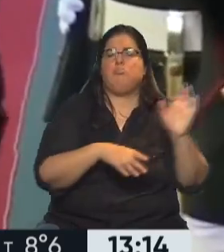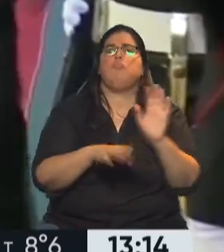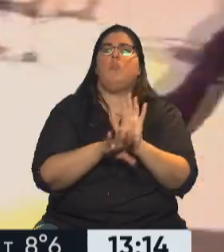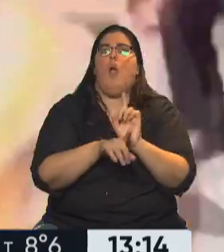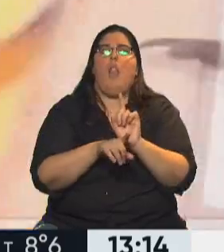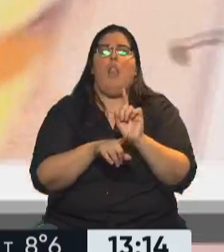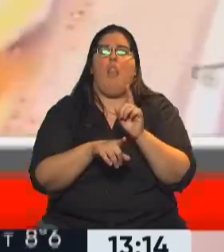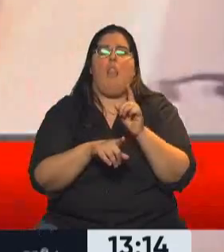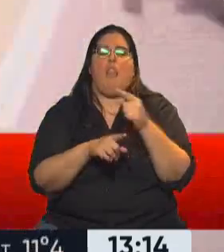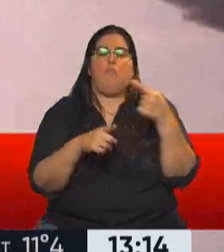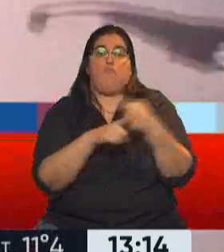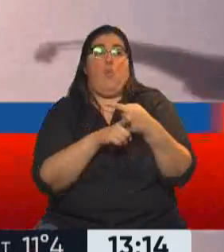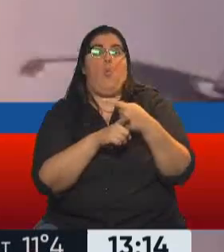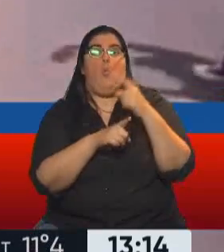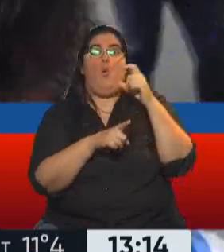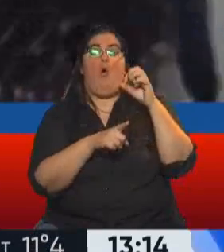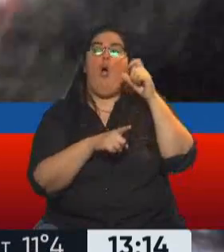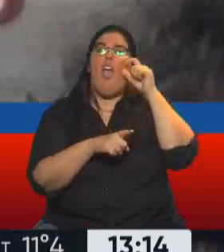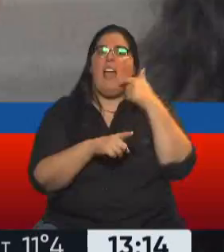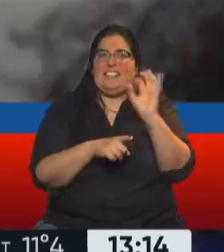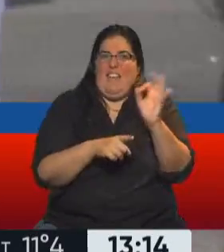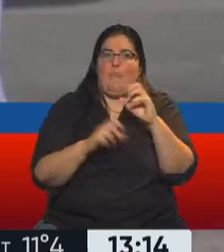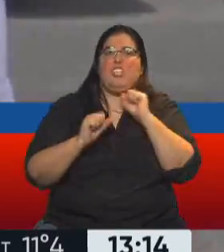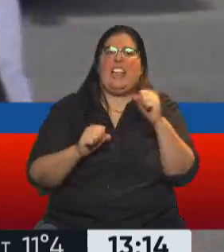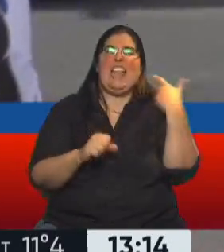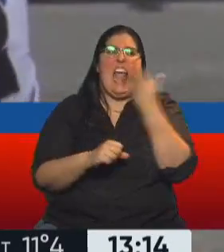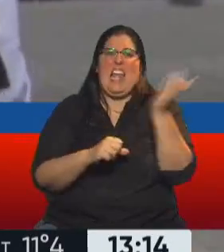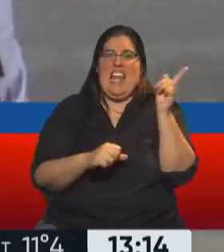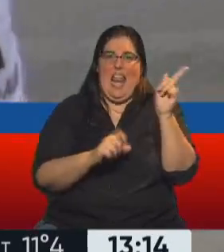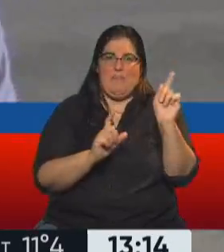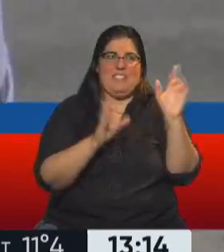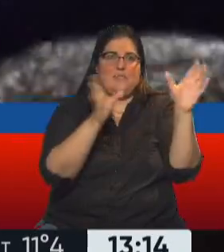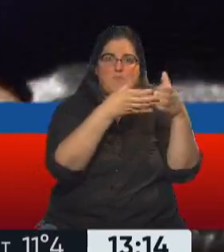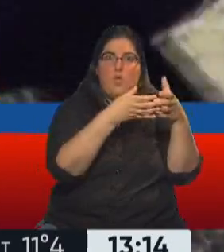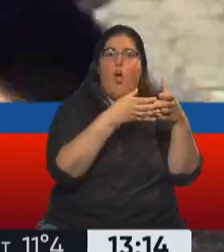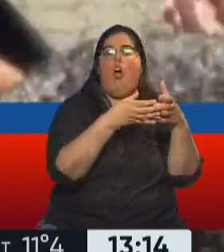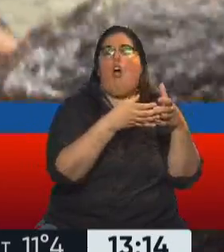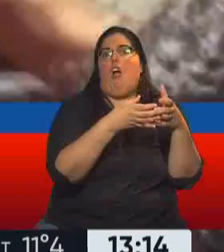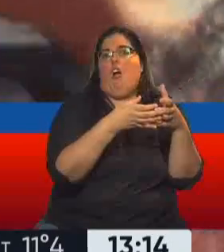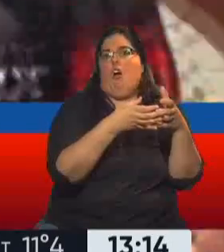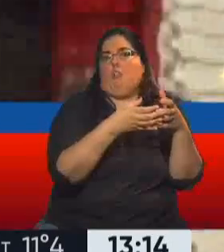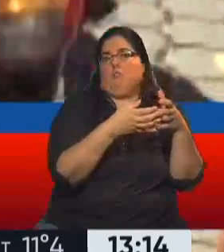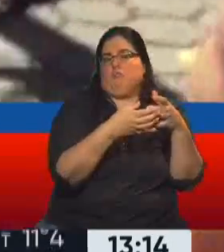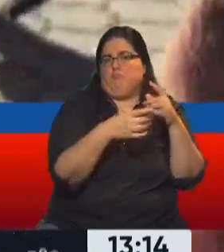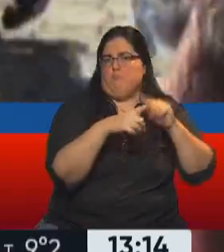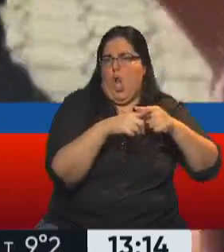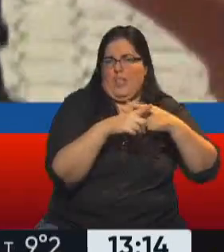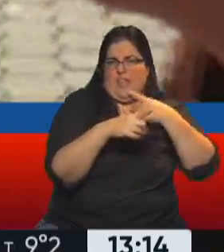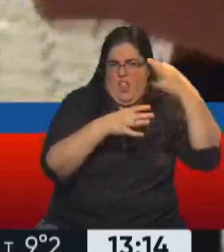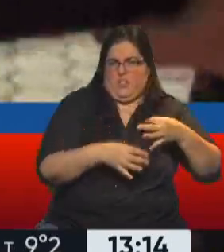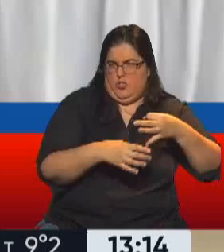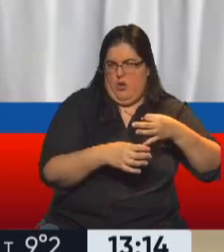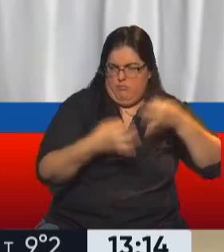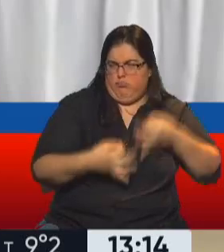OEA, sabemos que una secretaría general que no duda en tomar posición política cuando tiene que hacerlo,